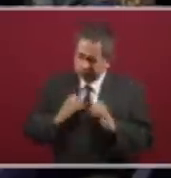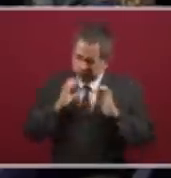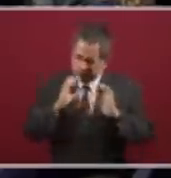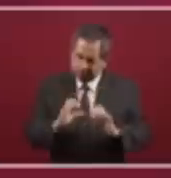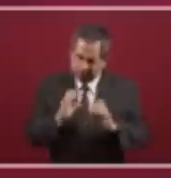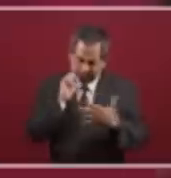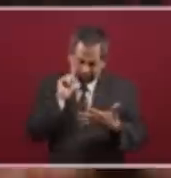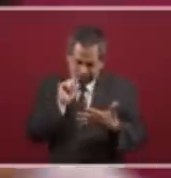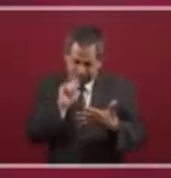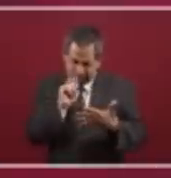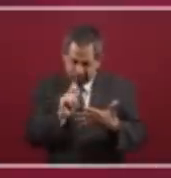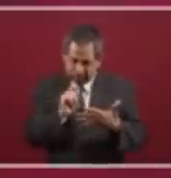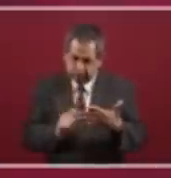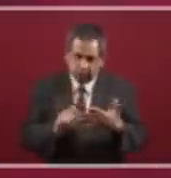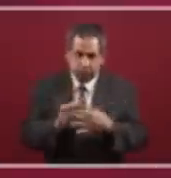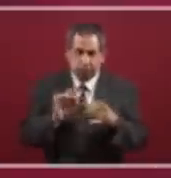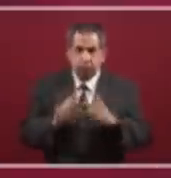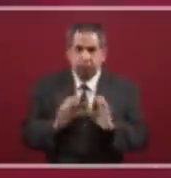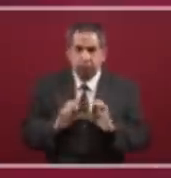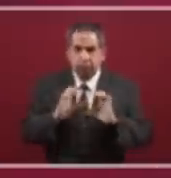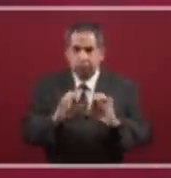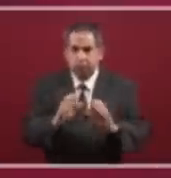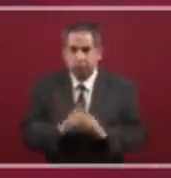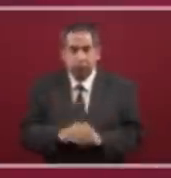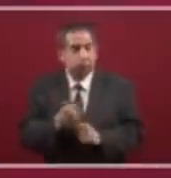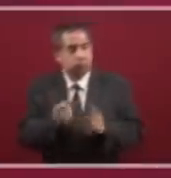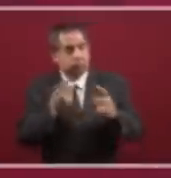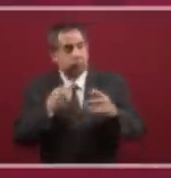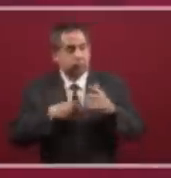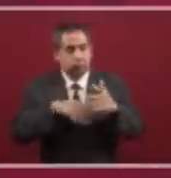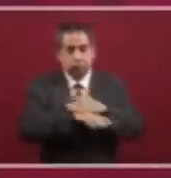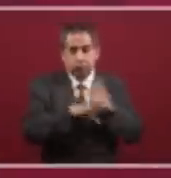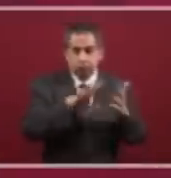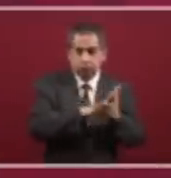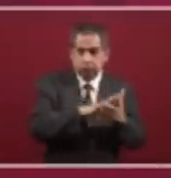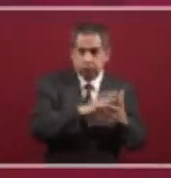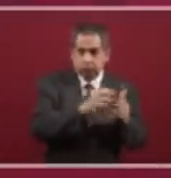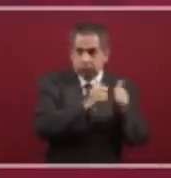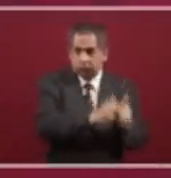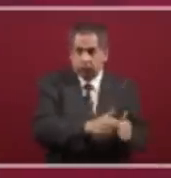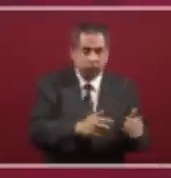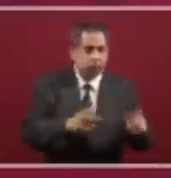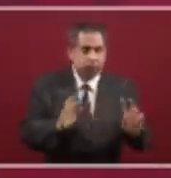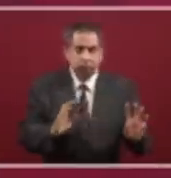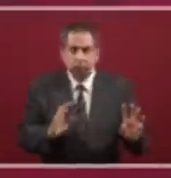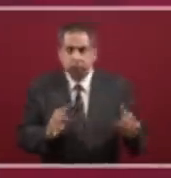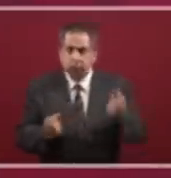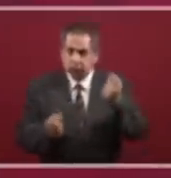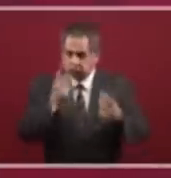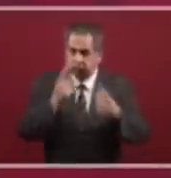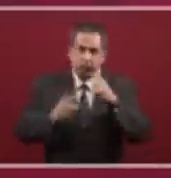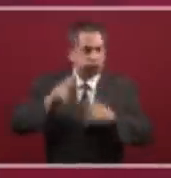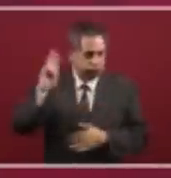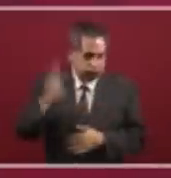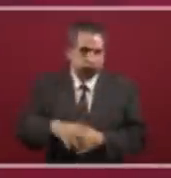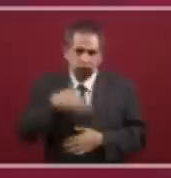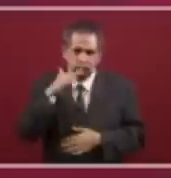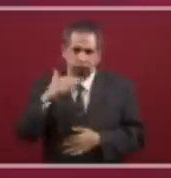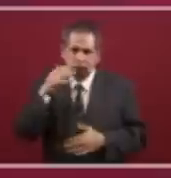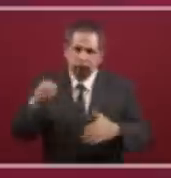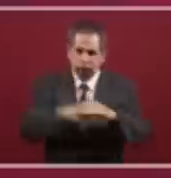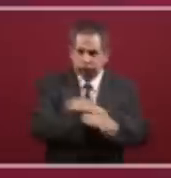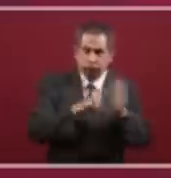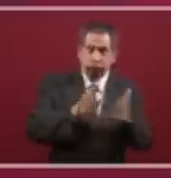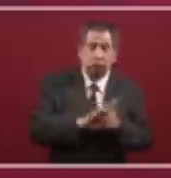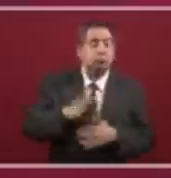puede que también tenemos formas de presos políticos y otros de políticos presos que no es lo mismo con gente que cometió delitos y se